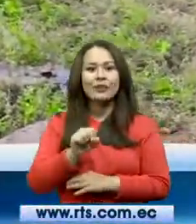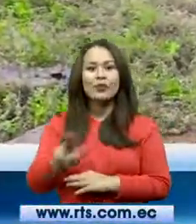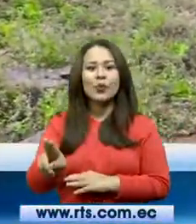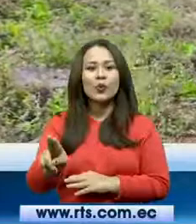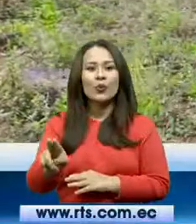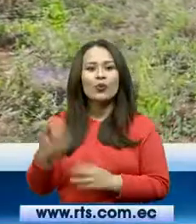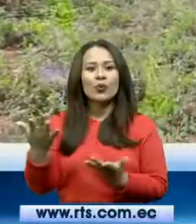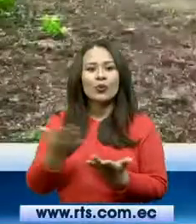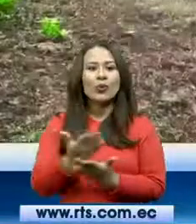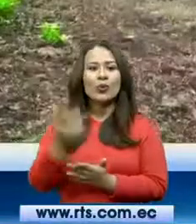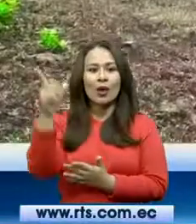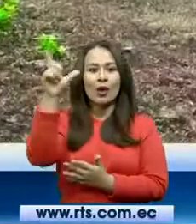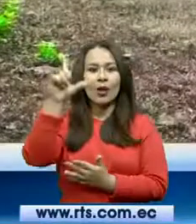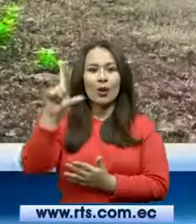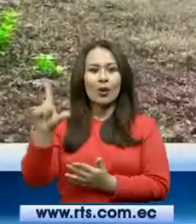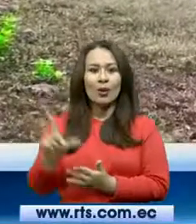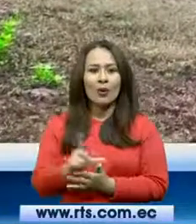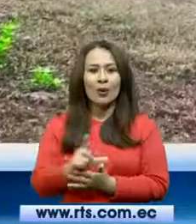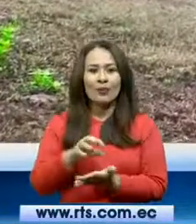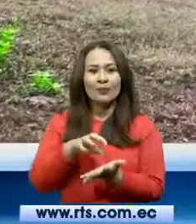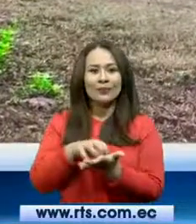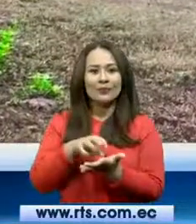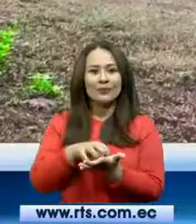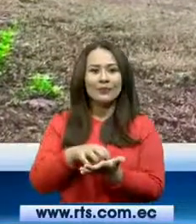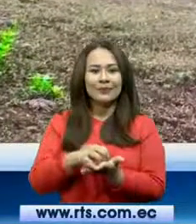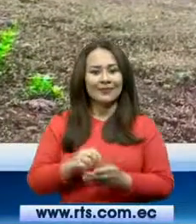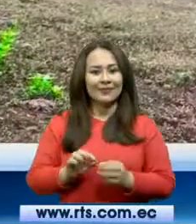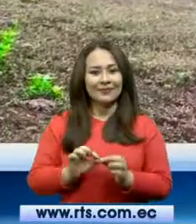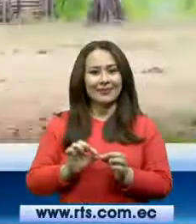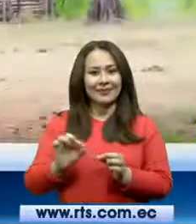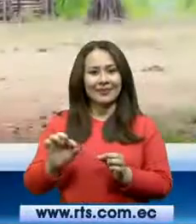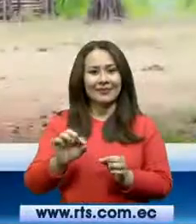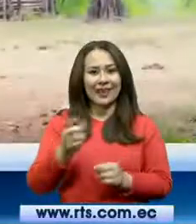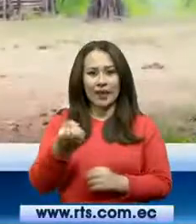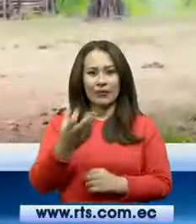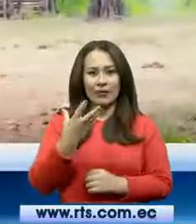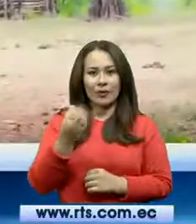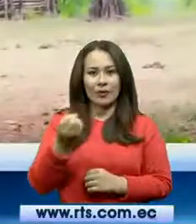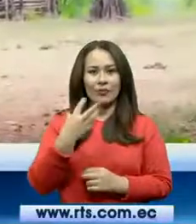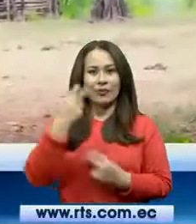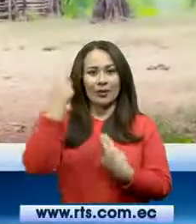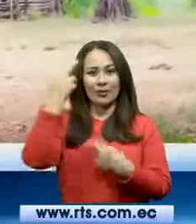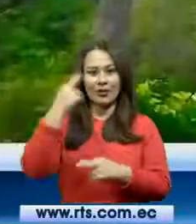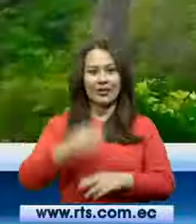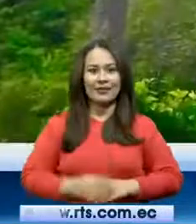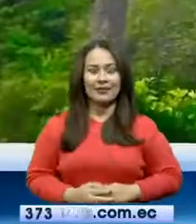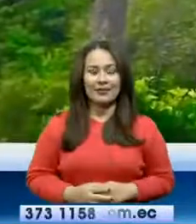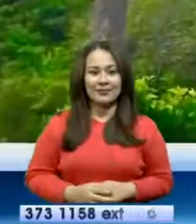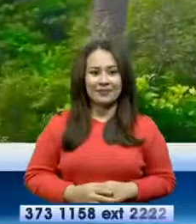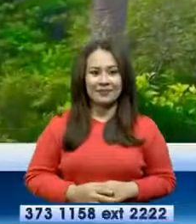el cantón Zapotillo de la provincia de Loja. Un paraíso lleno de bondades al alcance de todos.